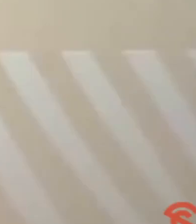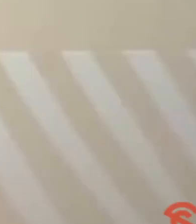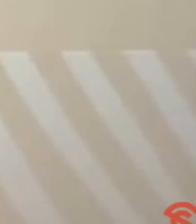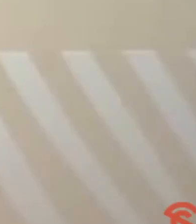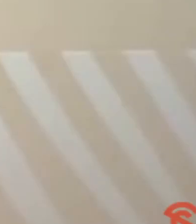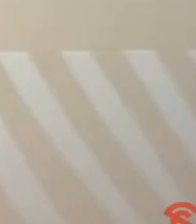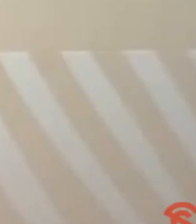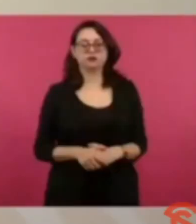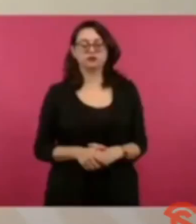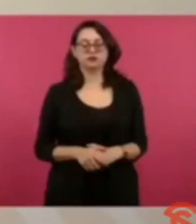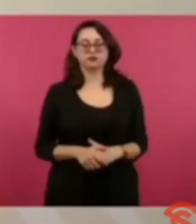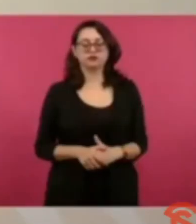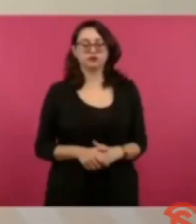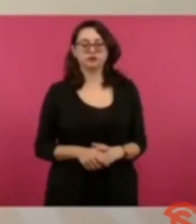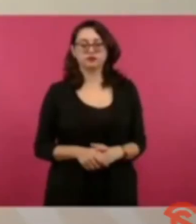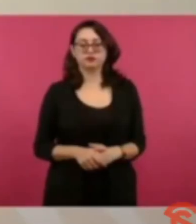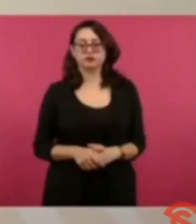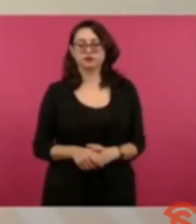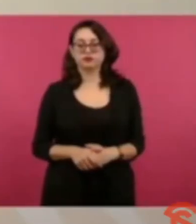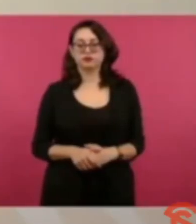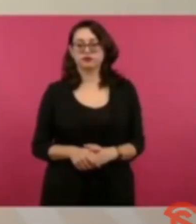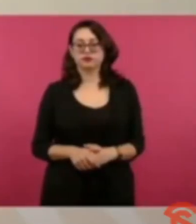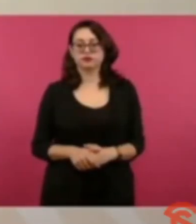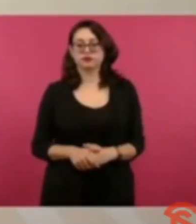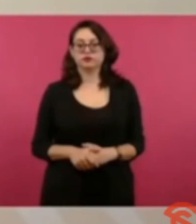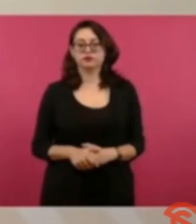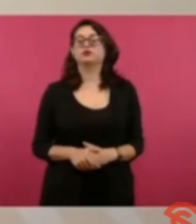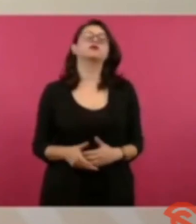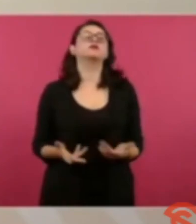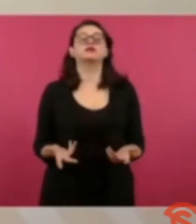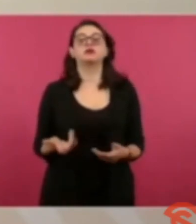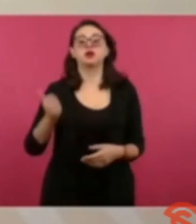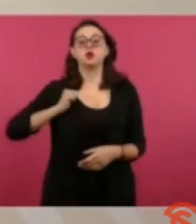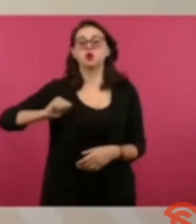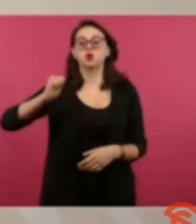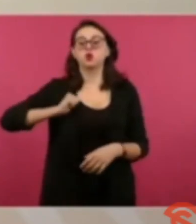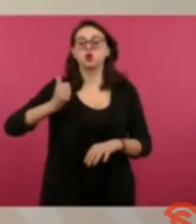Torreón, por ejemplo, gracias al ferrocarril creció.